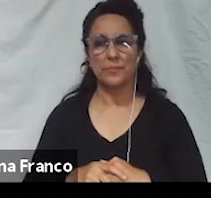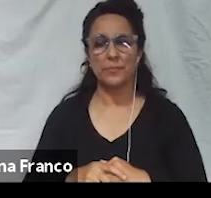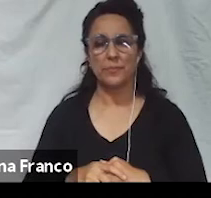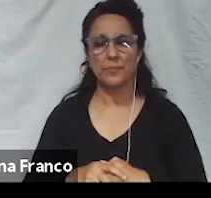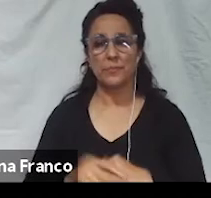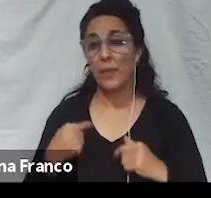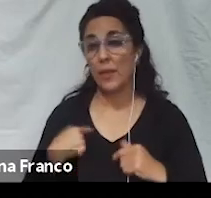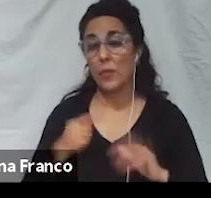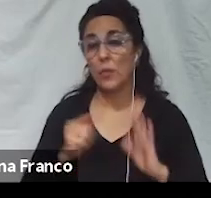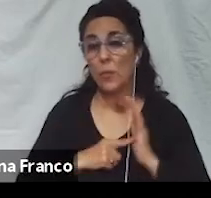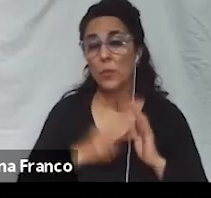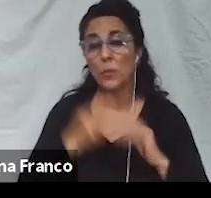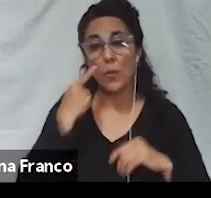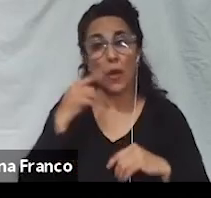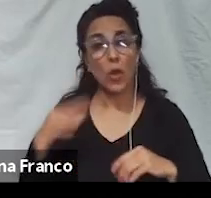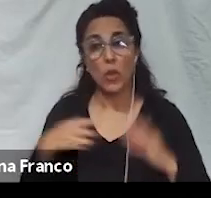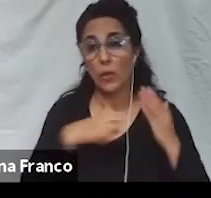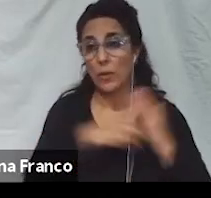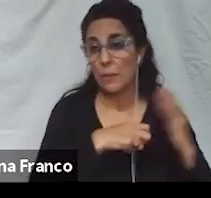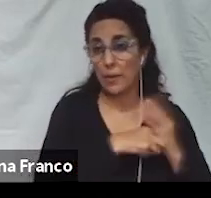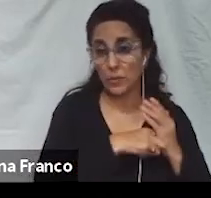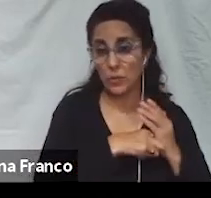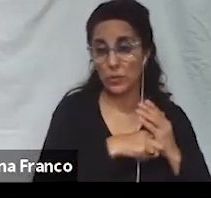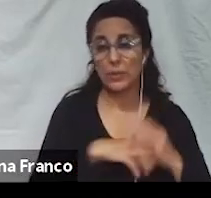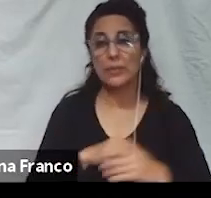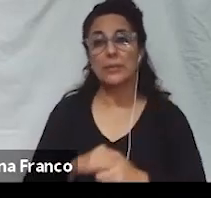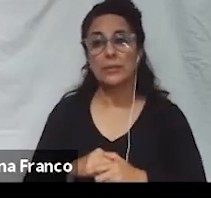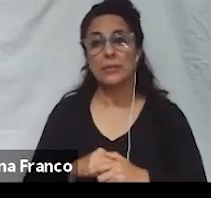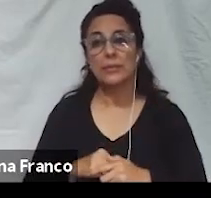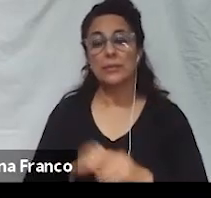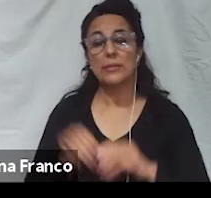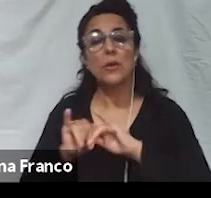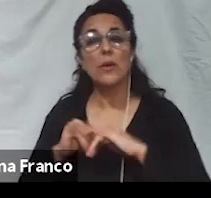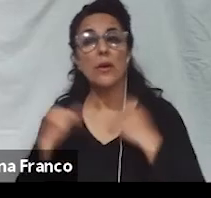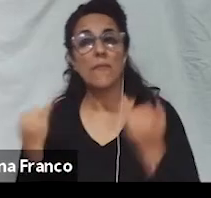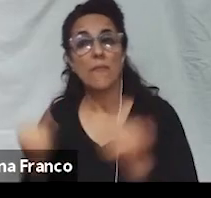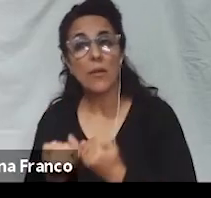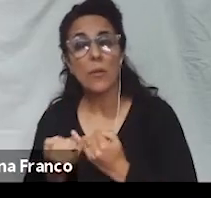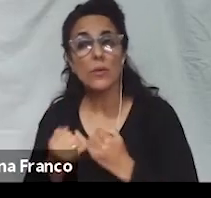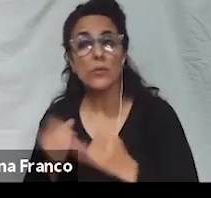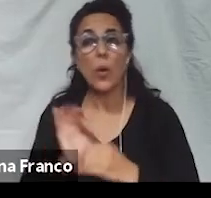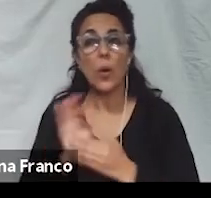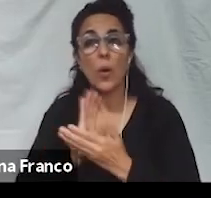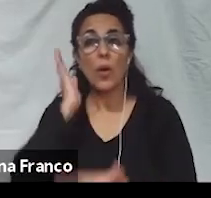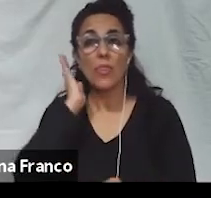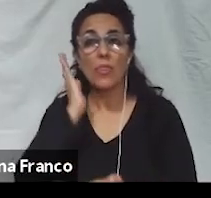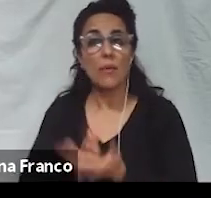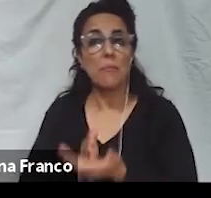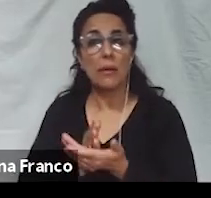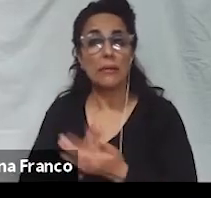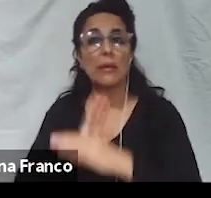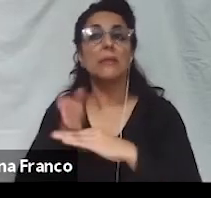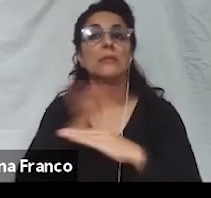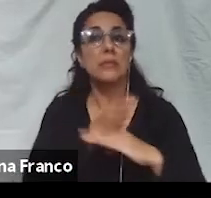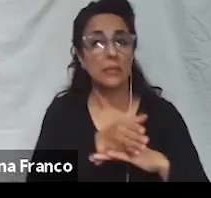otra. Esto desde nuestro punto como tester, ¿no? Si estuviéramos evaluando, por ejemplo, una demanda de